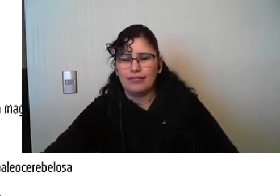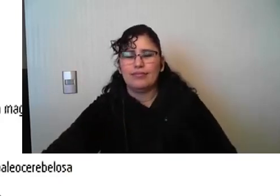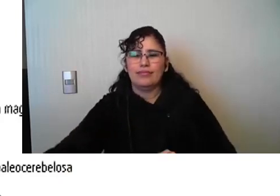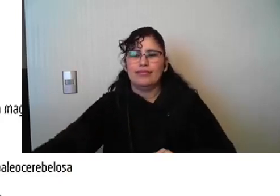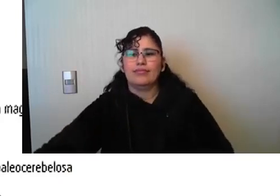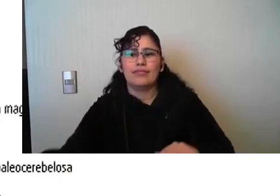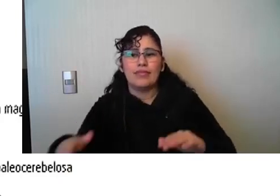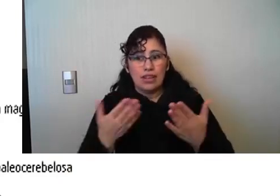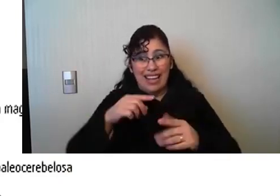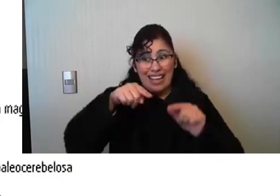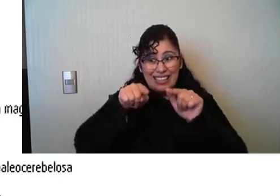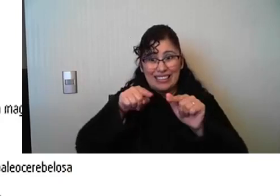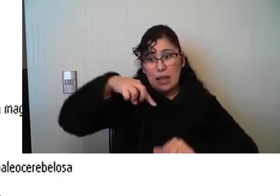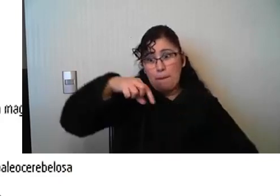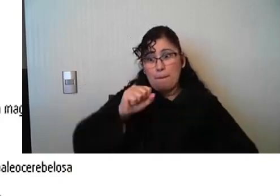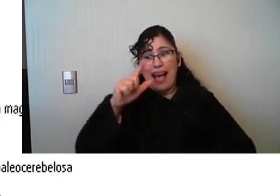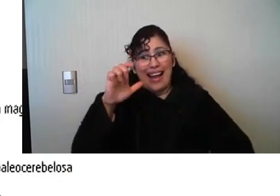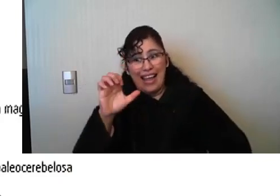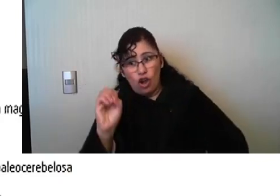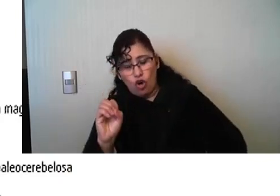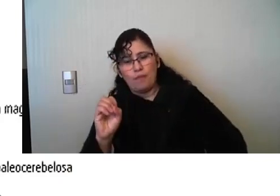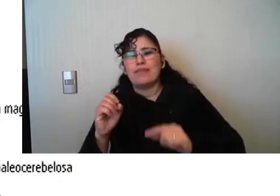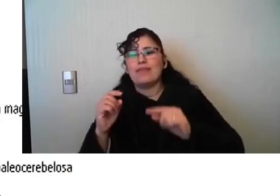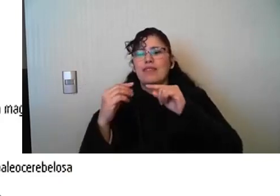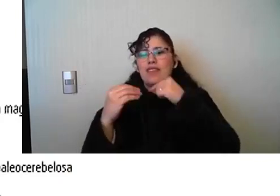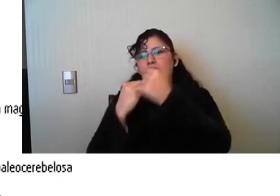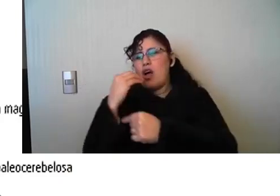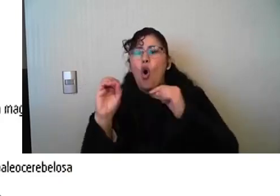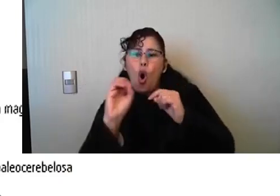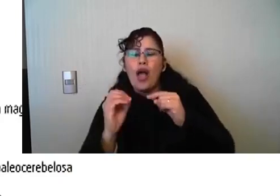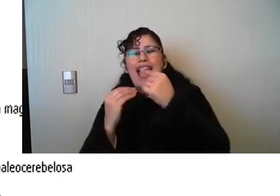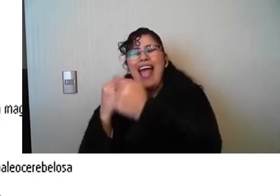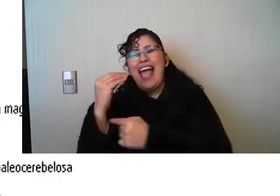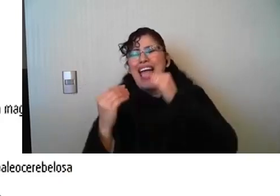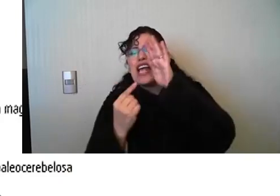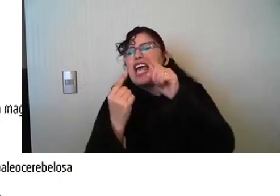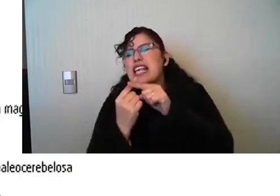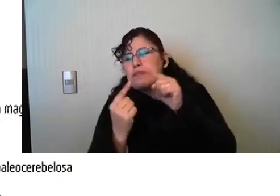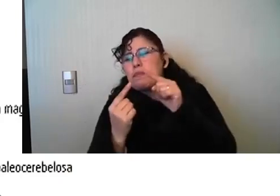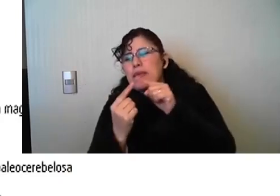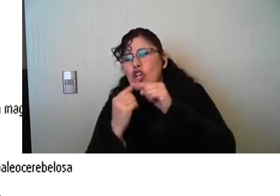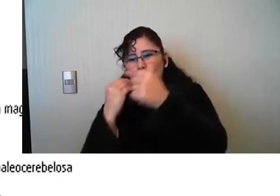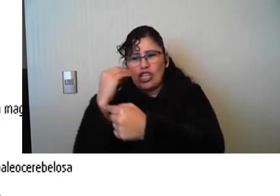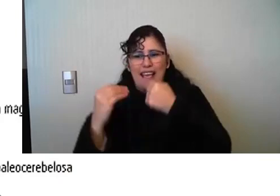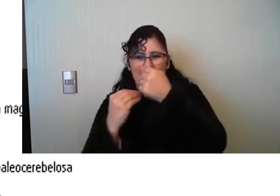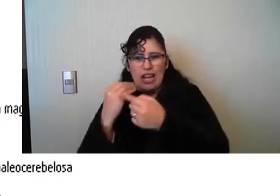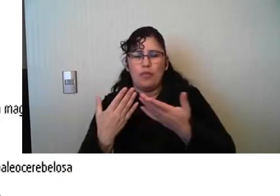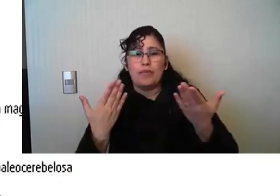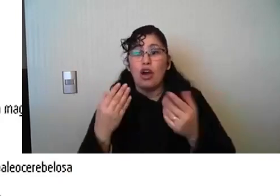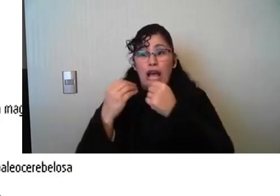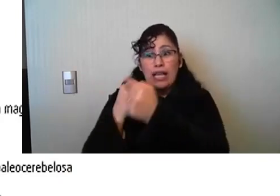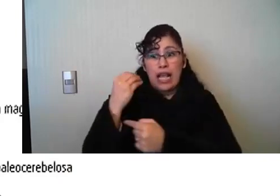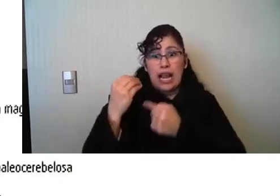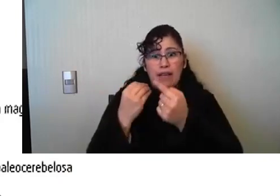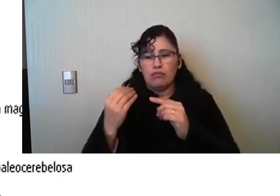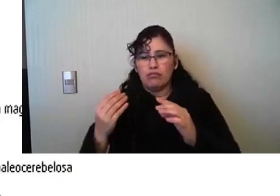espinal, cerebelo. ¿Ya? Y la respuesta a través de los tractos. Es decir, el cerebelo está integrándose a otras